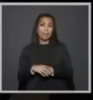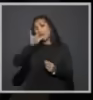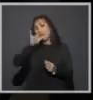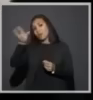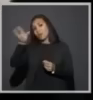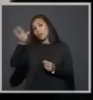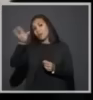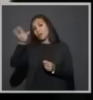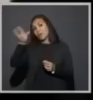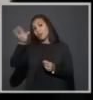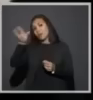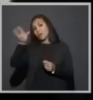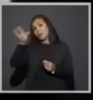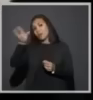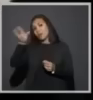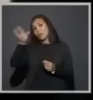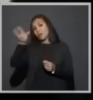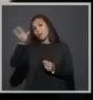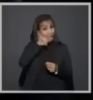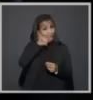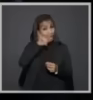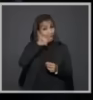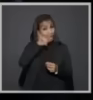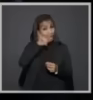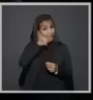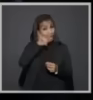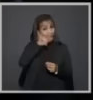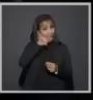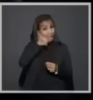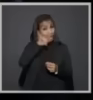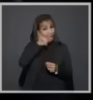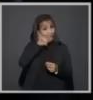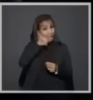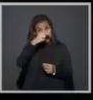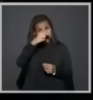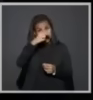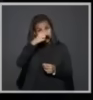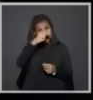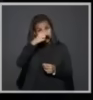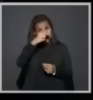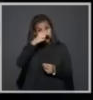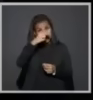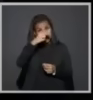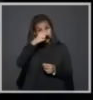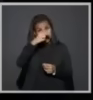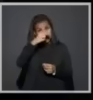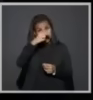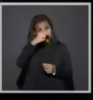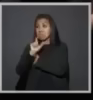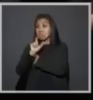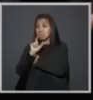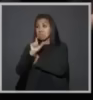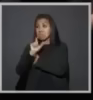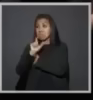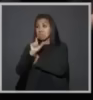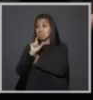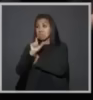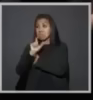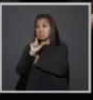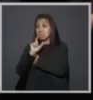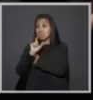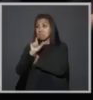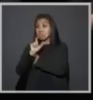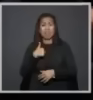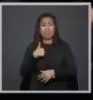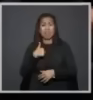Peña Nieto, que costó 1,000 millones de pesos. Entonces, ¿qué buscamos? Distribuir